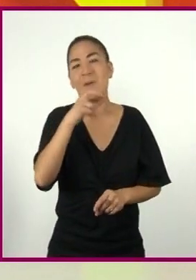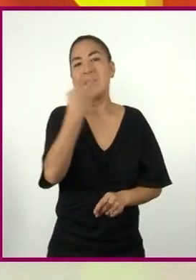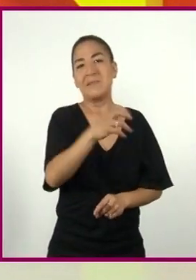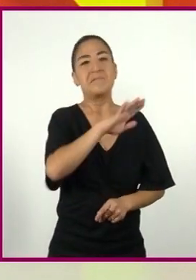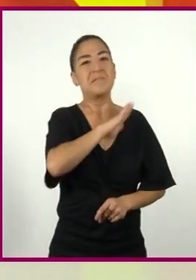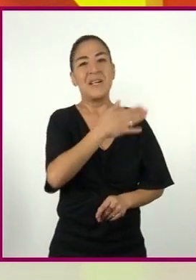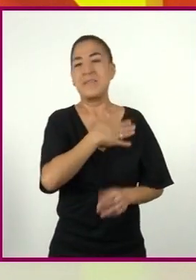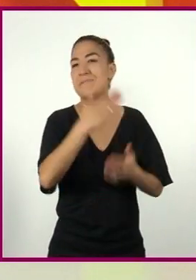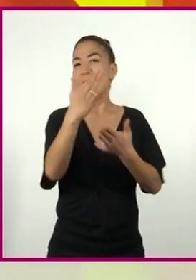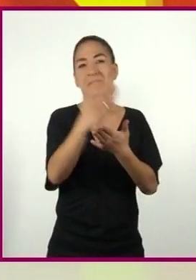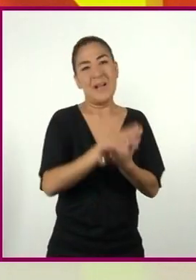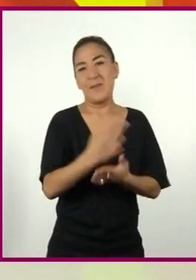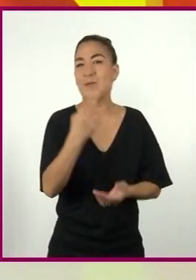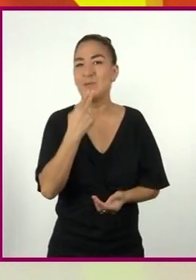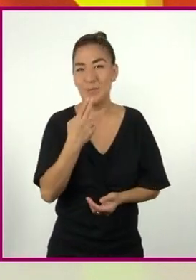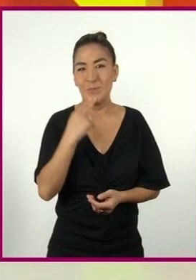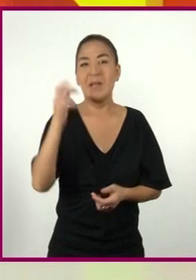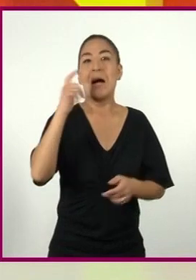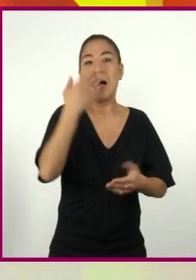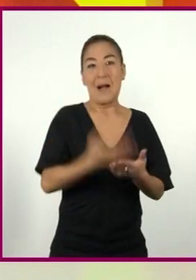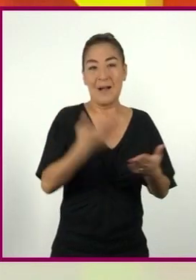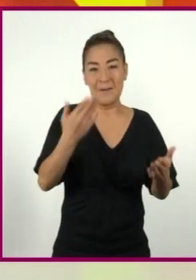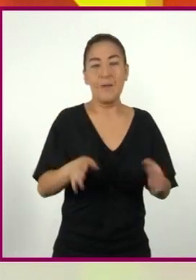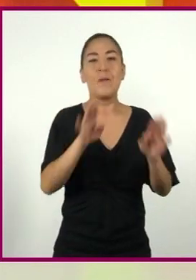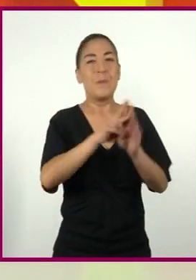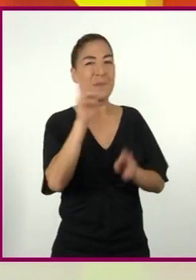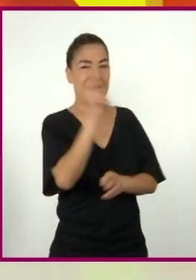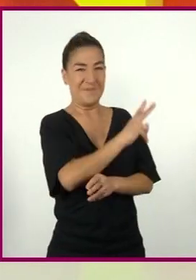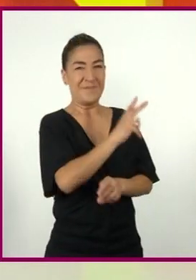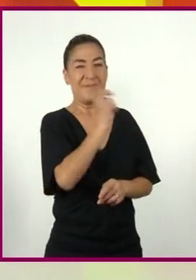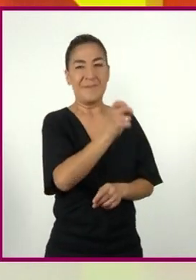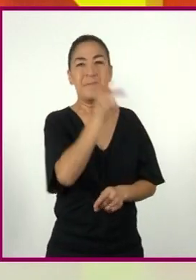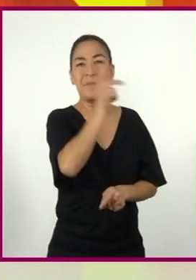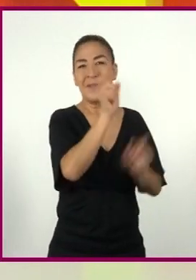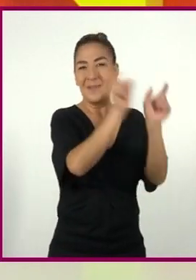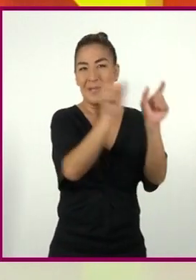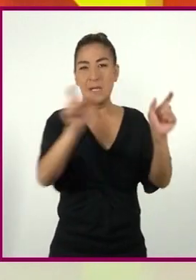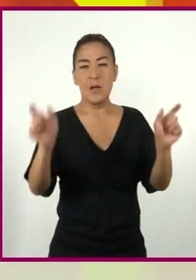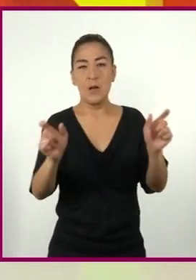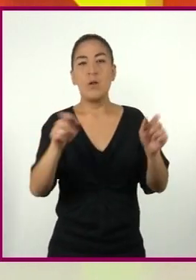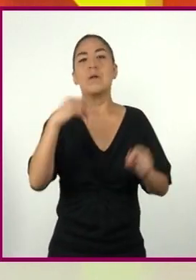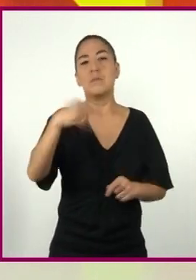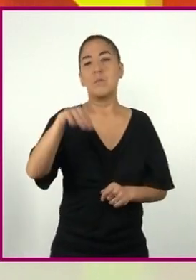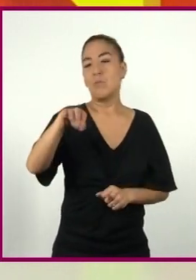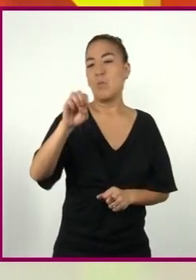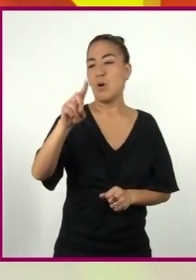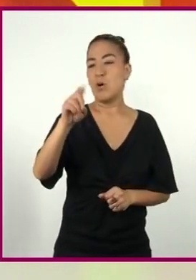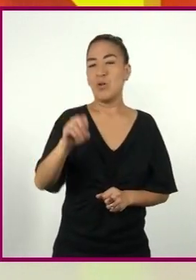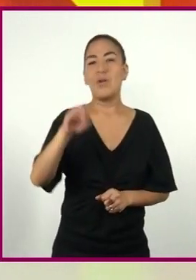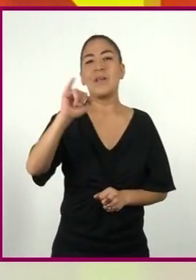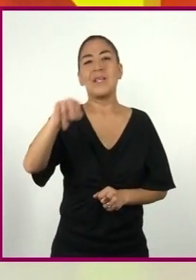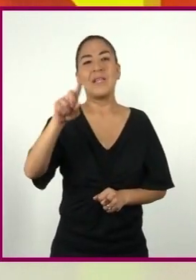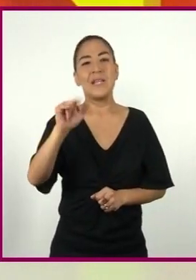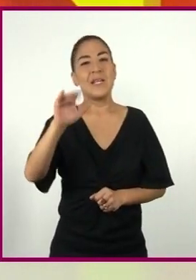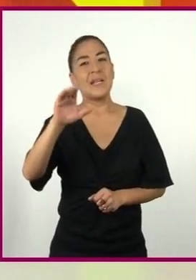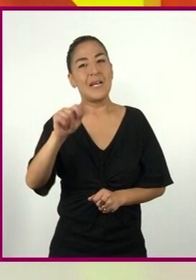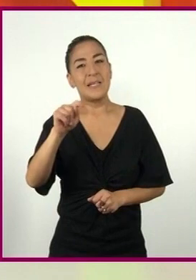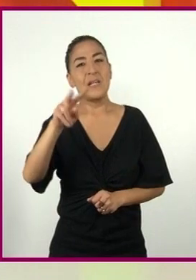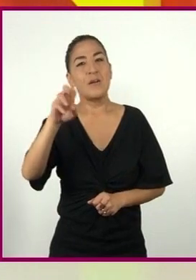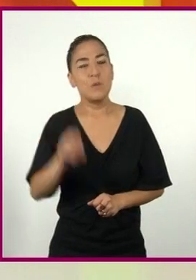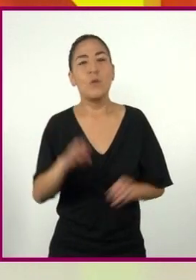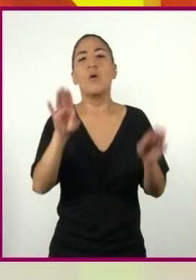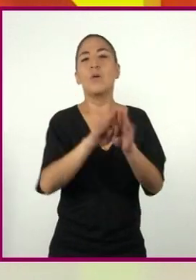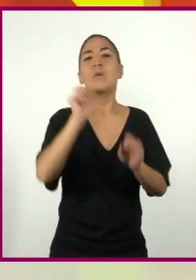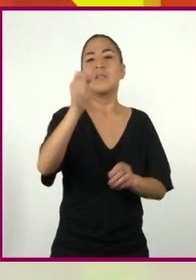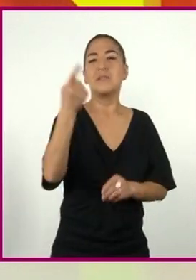español. Estos tiempos que acabamos de ver pertenecen al modo indicativo del verbo que suele